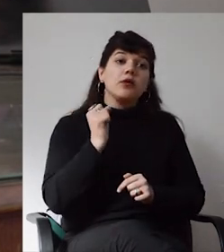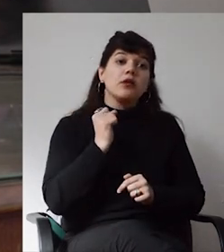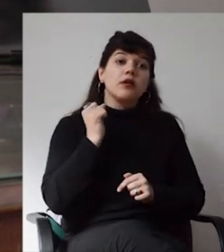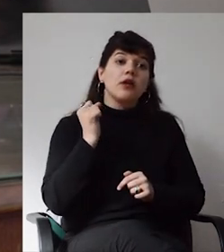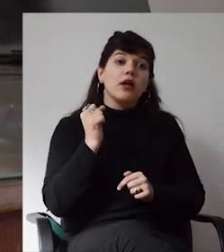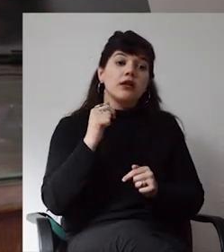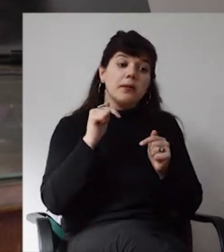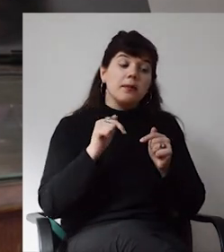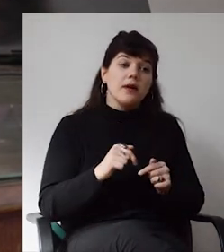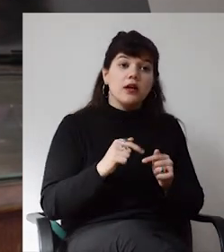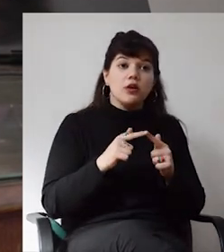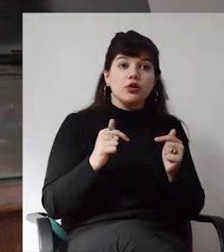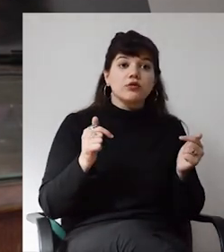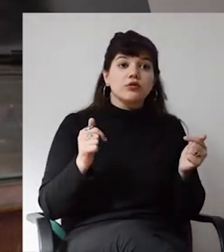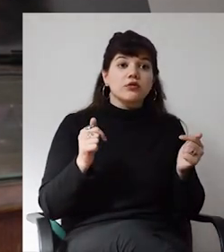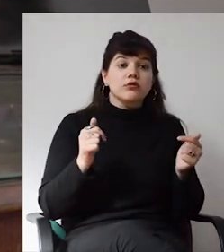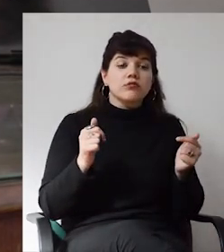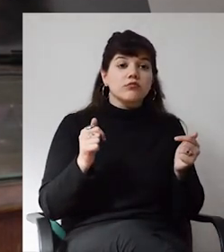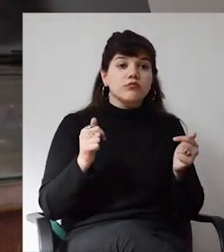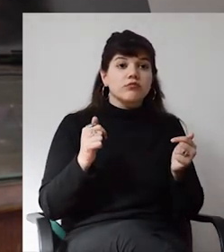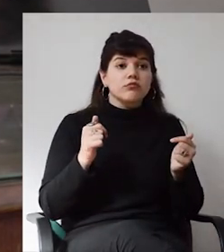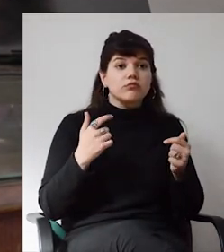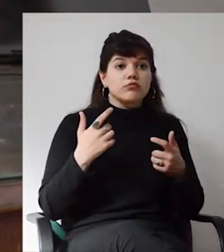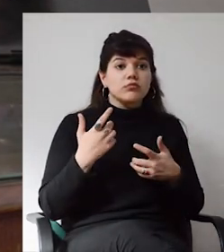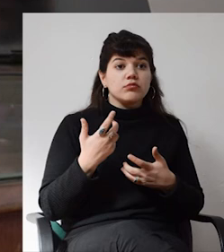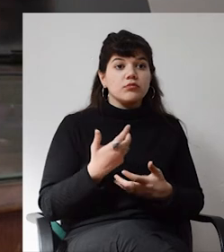fundamental para este tipo